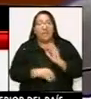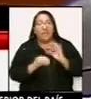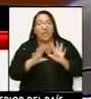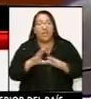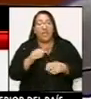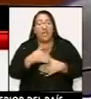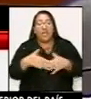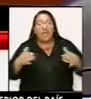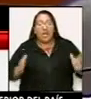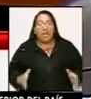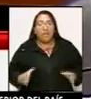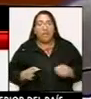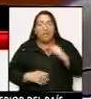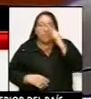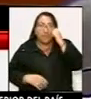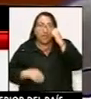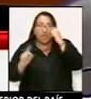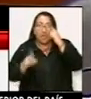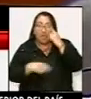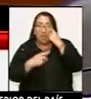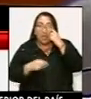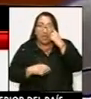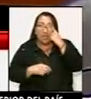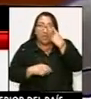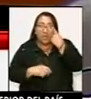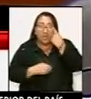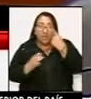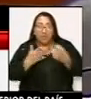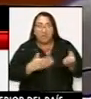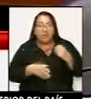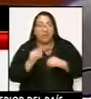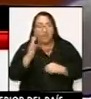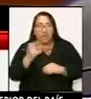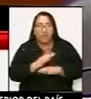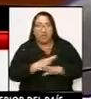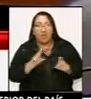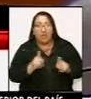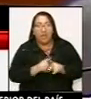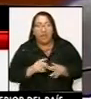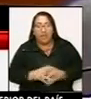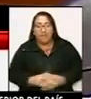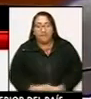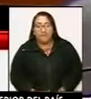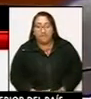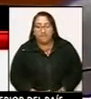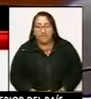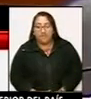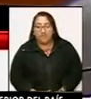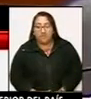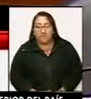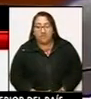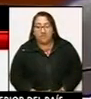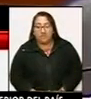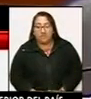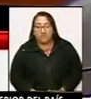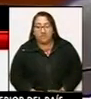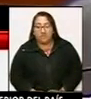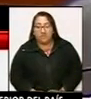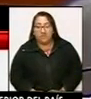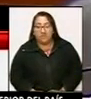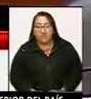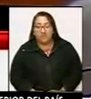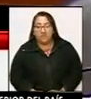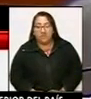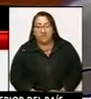10 carpetas, pero totalmente en mal estado. Los servicios higiénicos también en mal estado. Por eso, también le